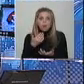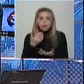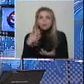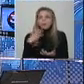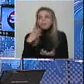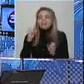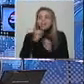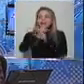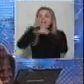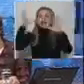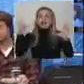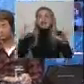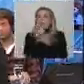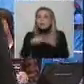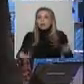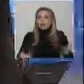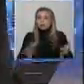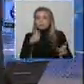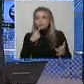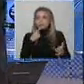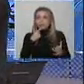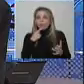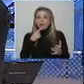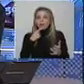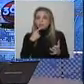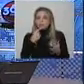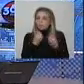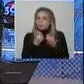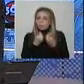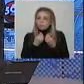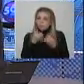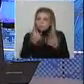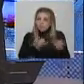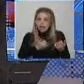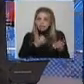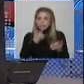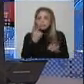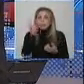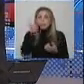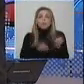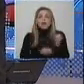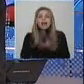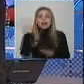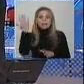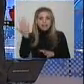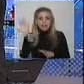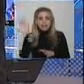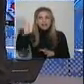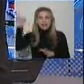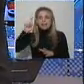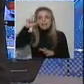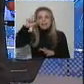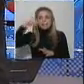porque nadie sabe por qué a las 9 de la mañana alguien de la seance que lo investigaron le avisó a este señor,